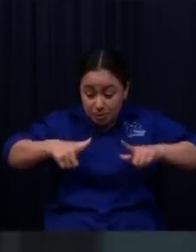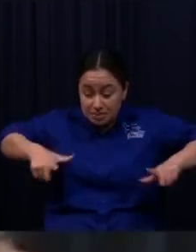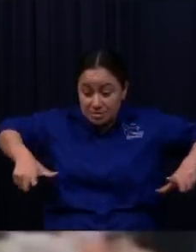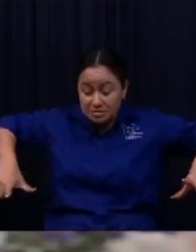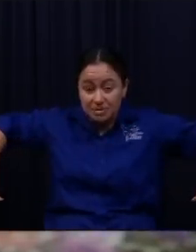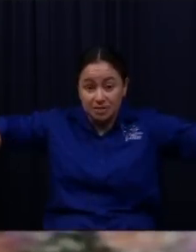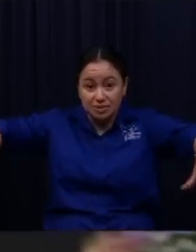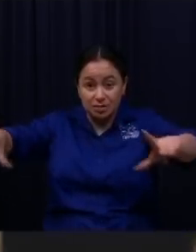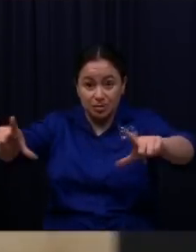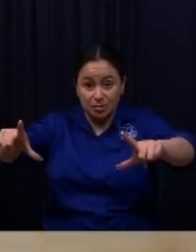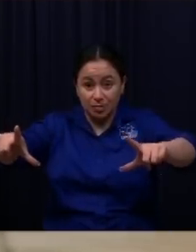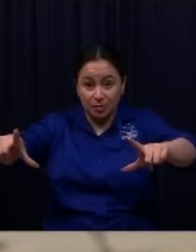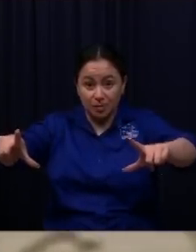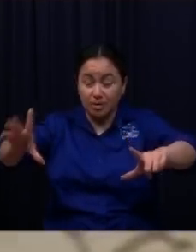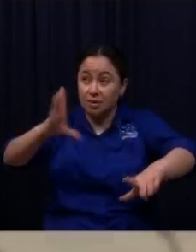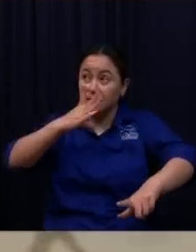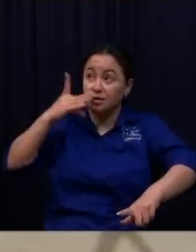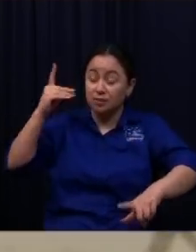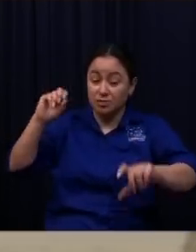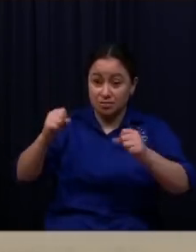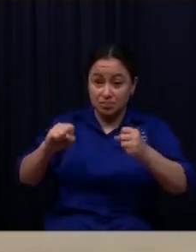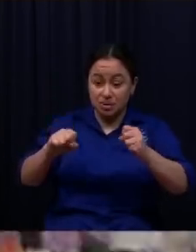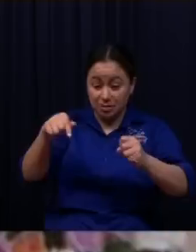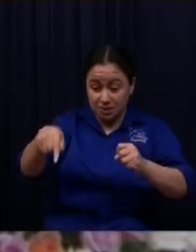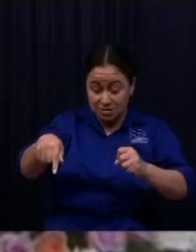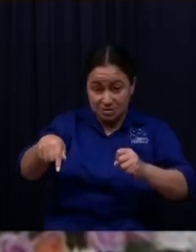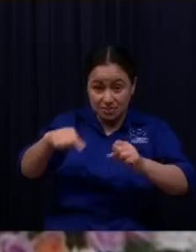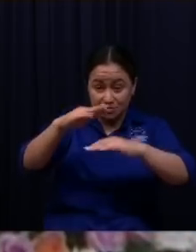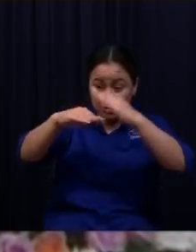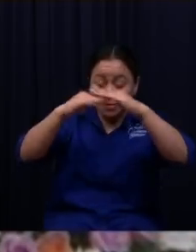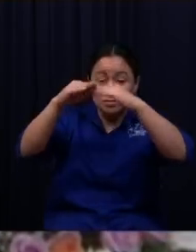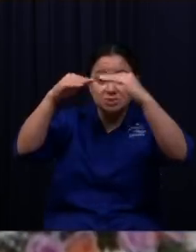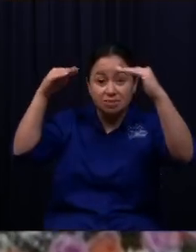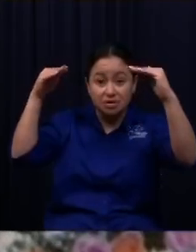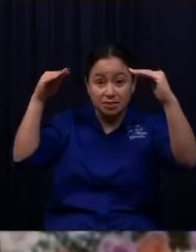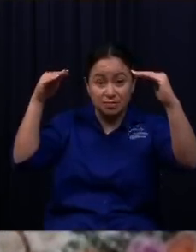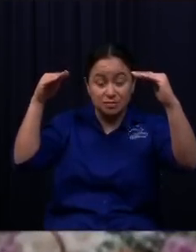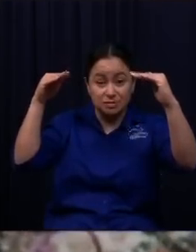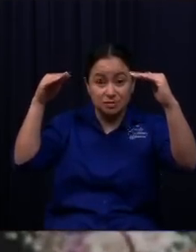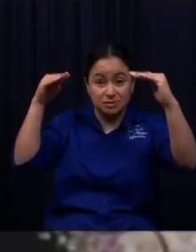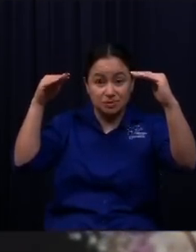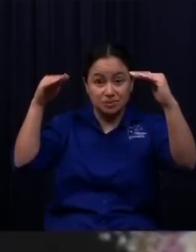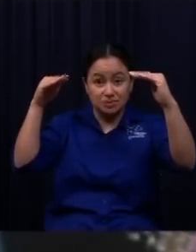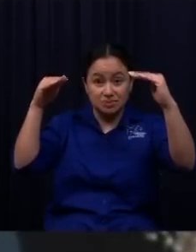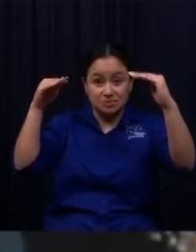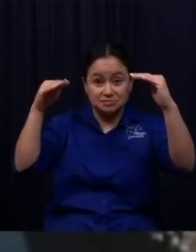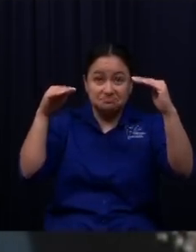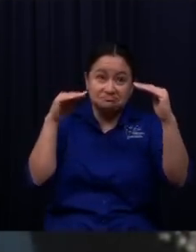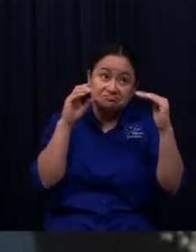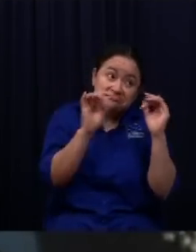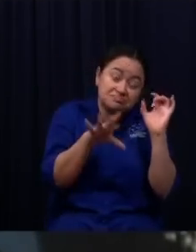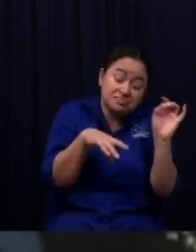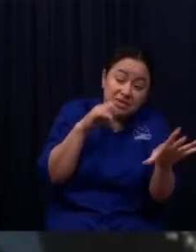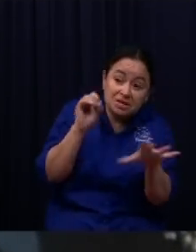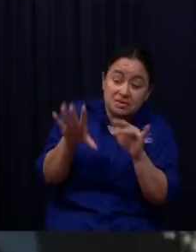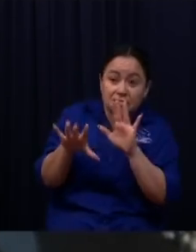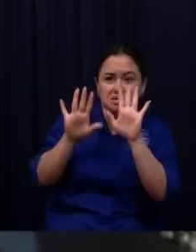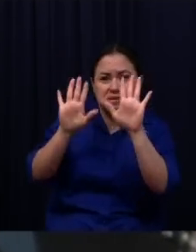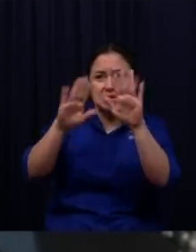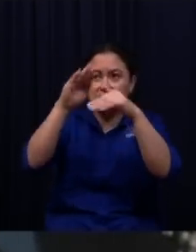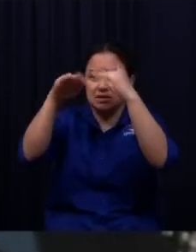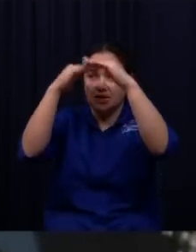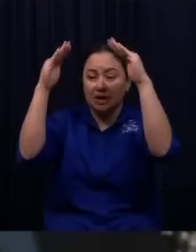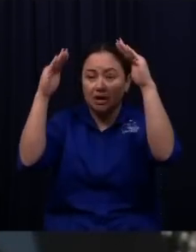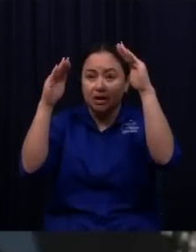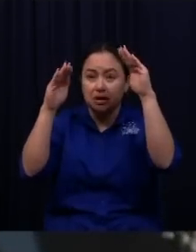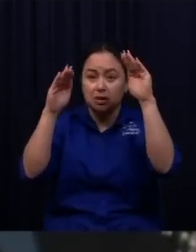Cuando hizo ese espacio, hizo los cielos. Ya sea 10, ya sea 7, ya sea 3, pero hizo